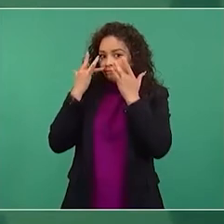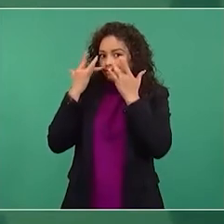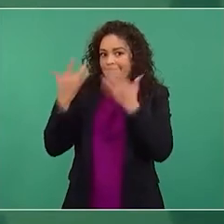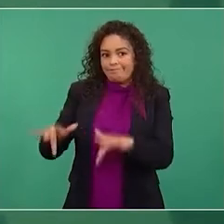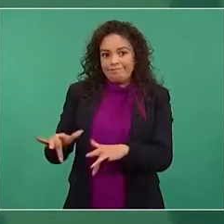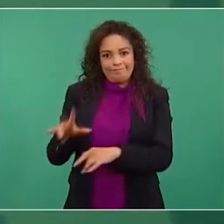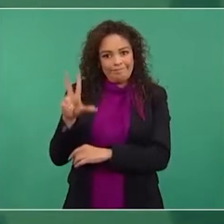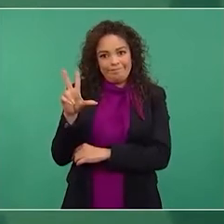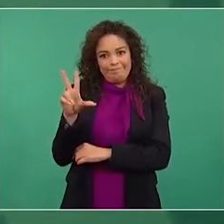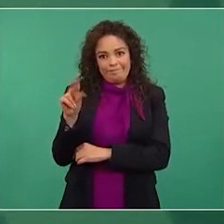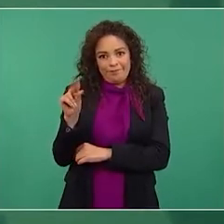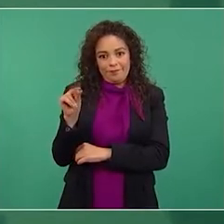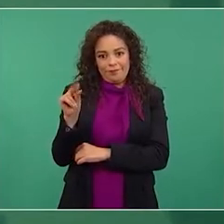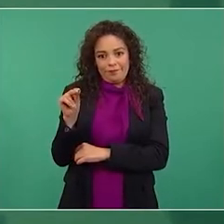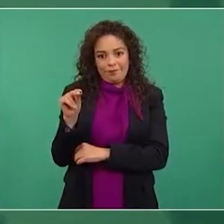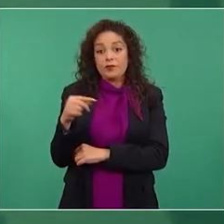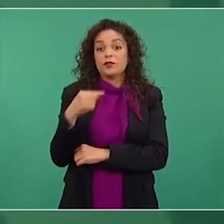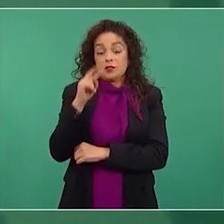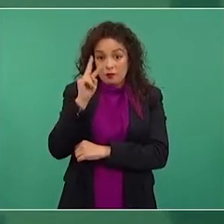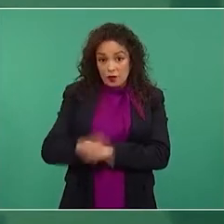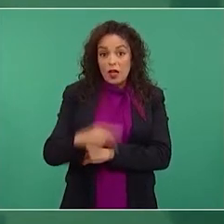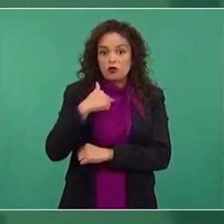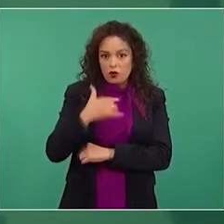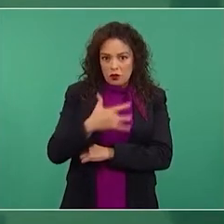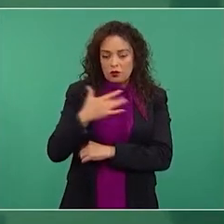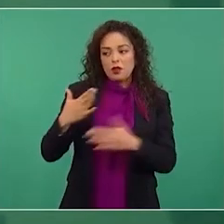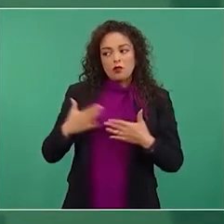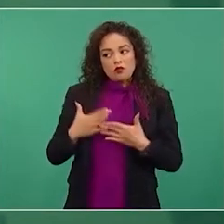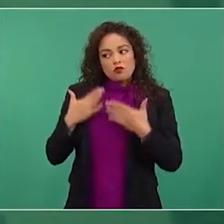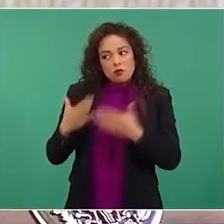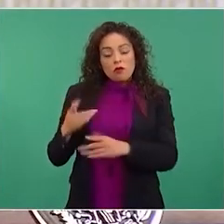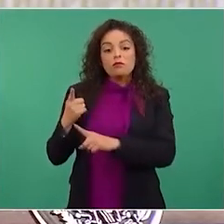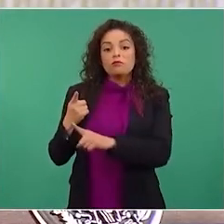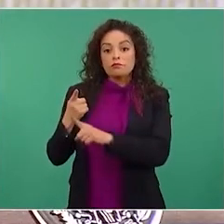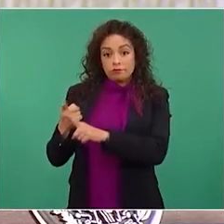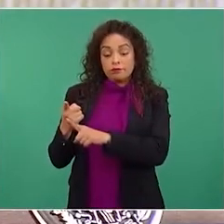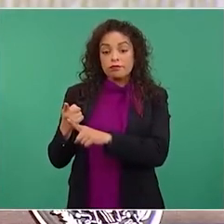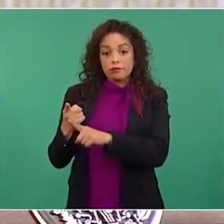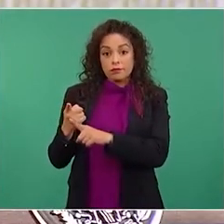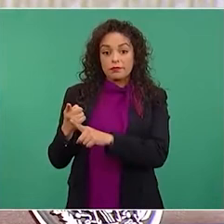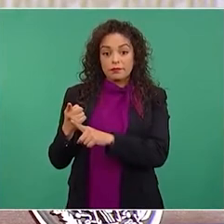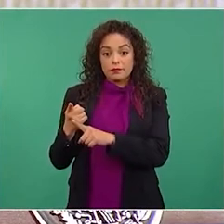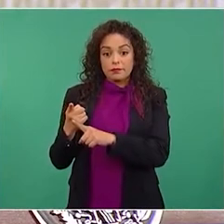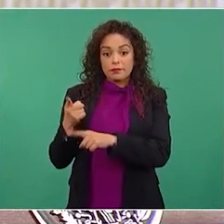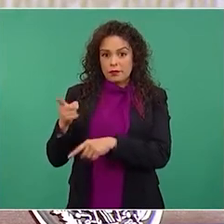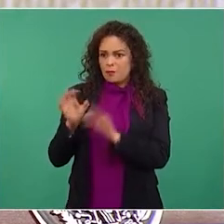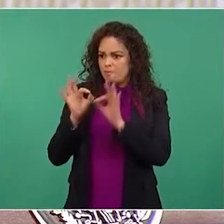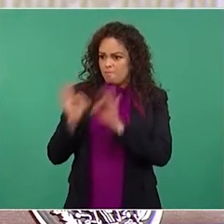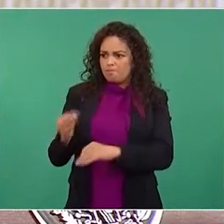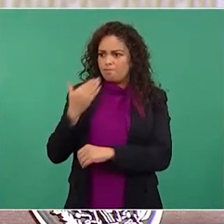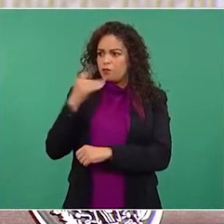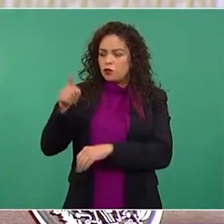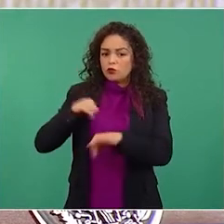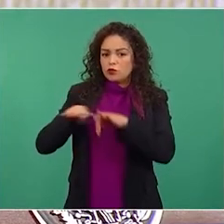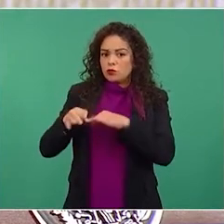porque yo le tengo confianza y creo que es un buen fiscal.